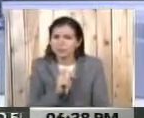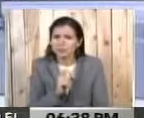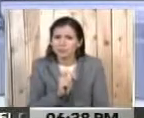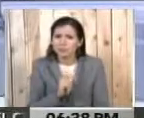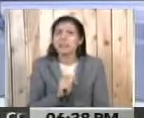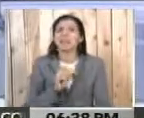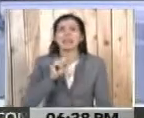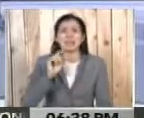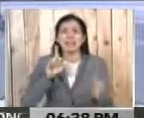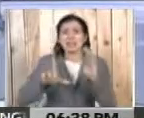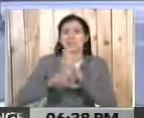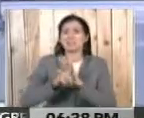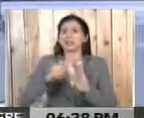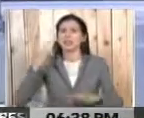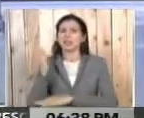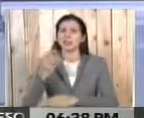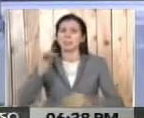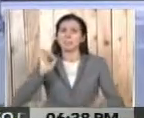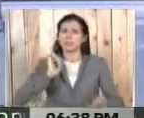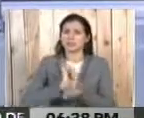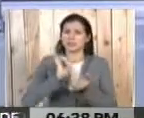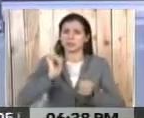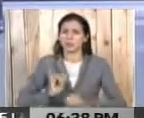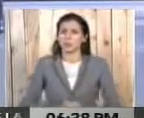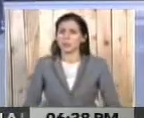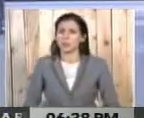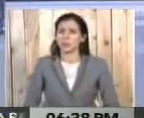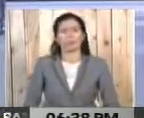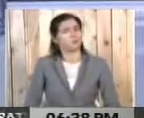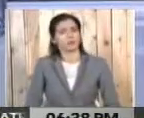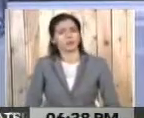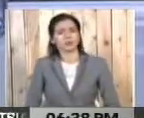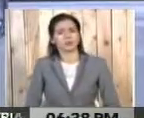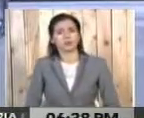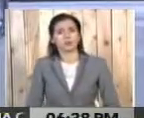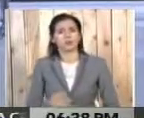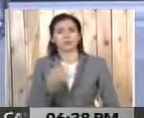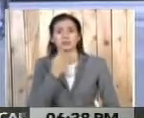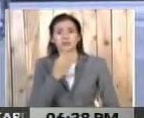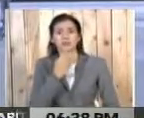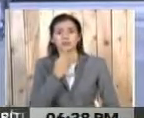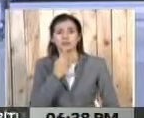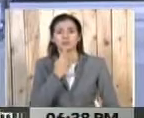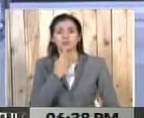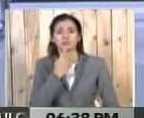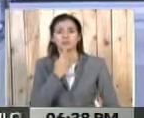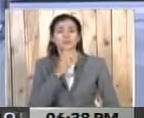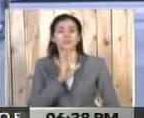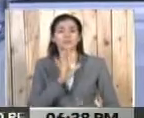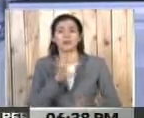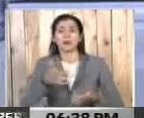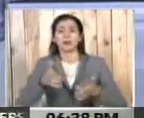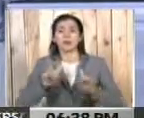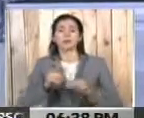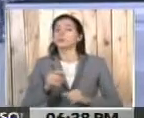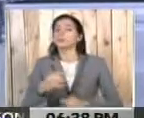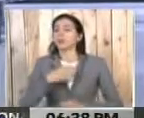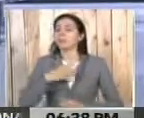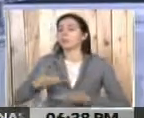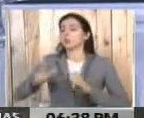ley penal. Preso, entonces. Establece un nuevo tipo de delito, que es no permitirle el acceso al auditor de la Asamblea Nacional. Es decir, una